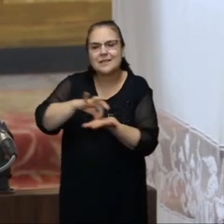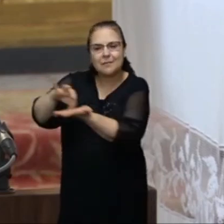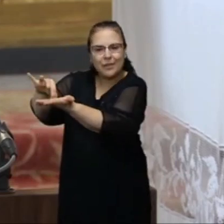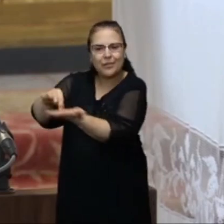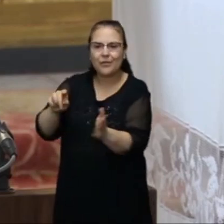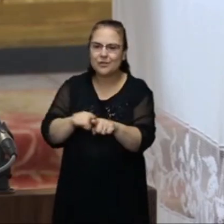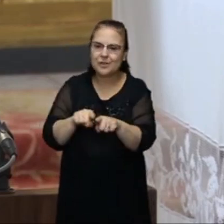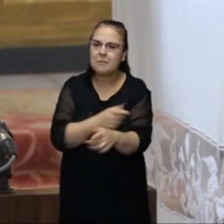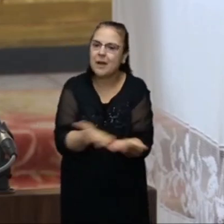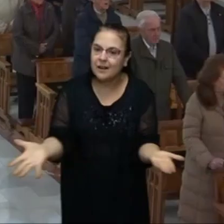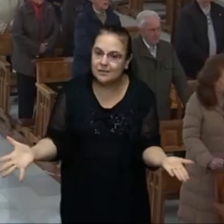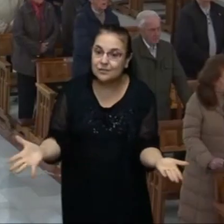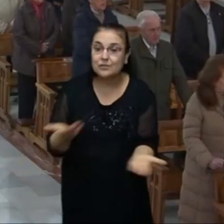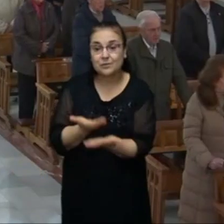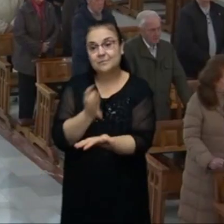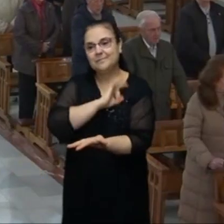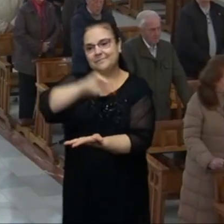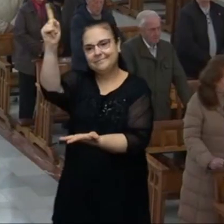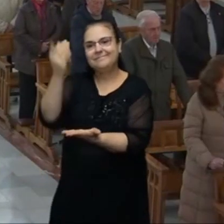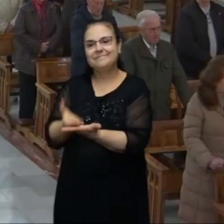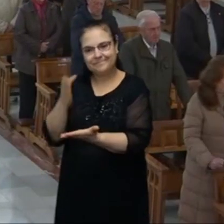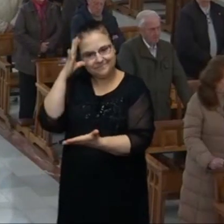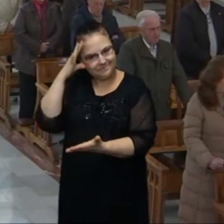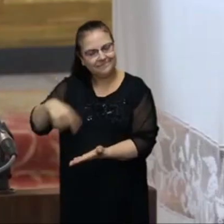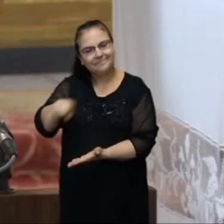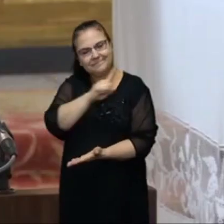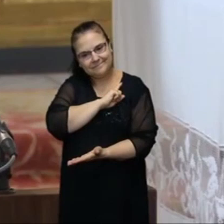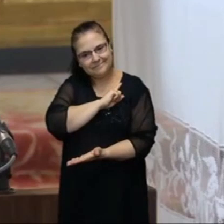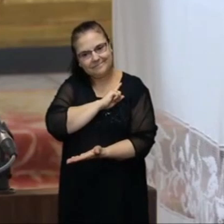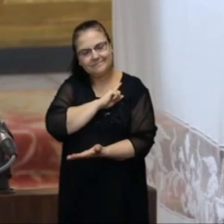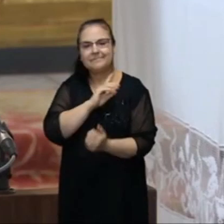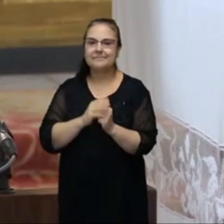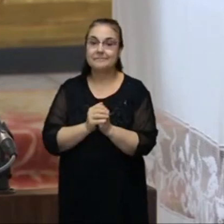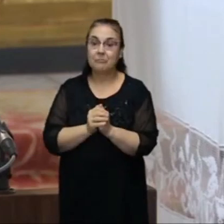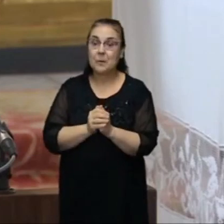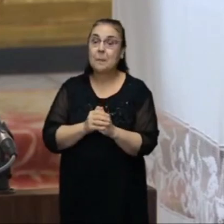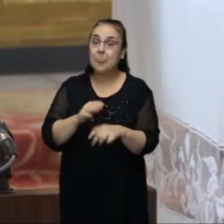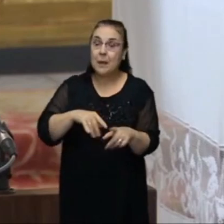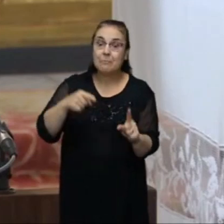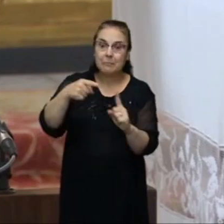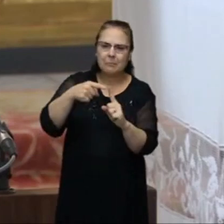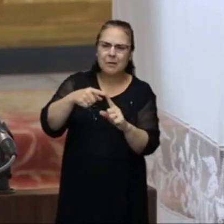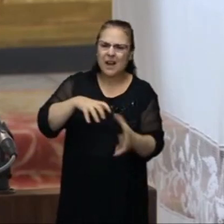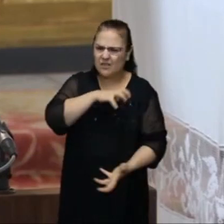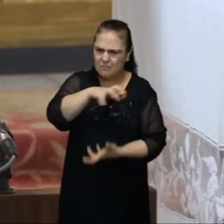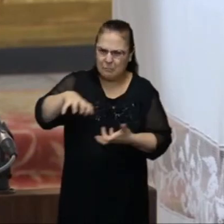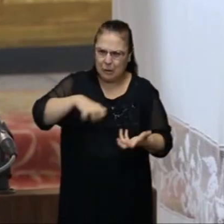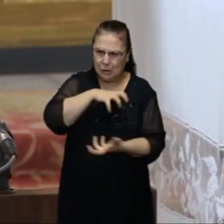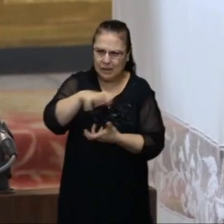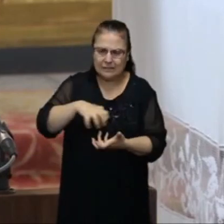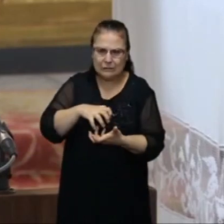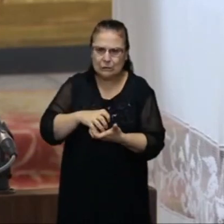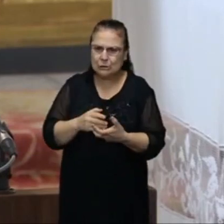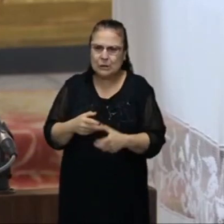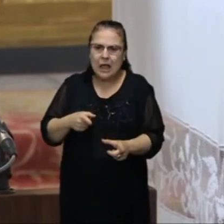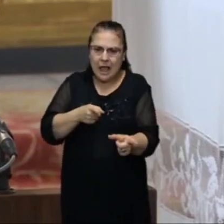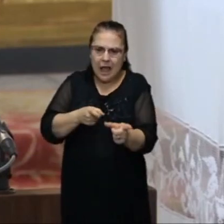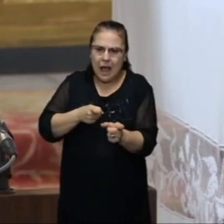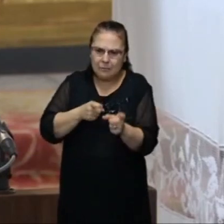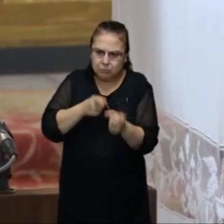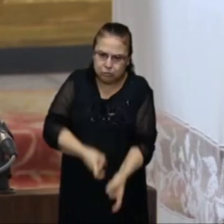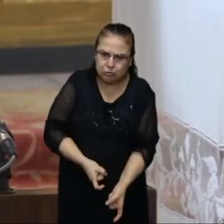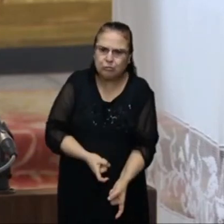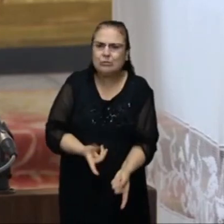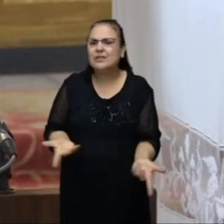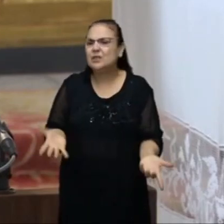los hermanos, oremos al Señor. Te rogamos, óyenos. Para que los violentos dejen de caer las armas y todas